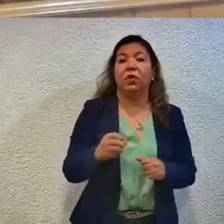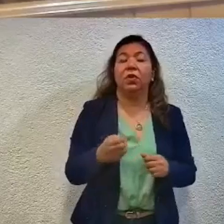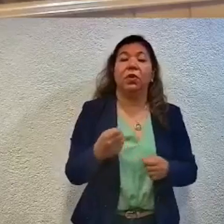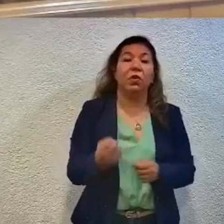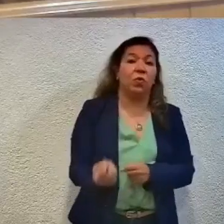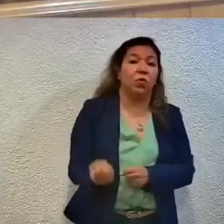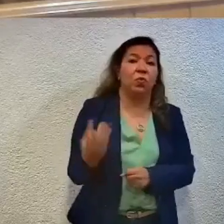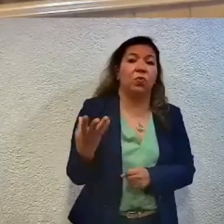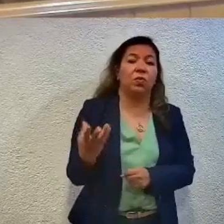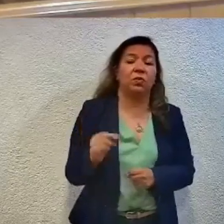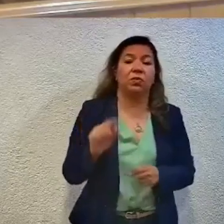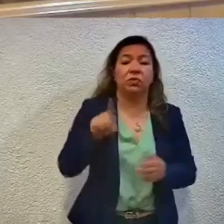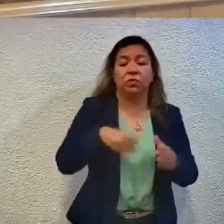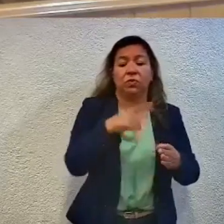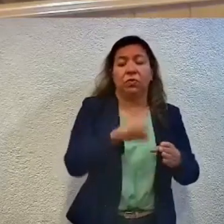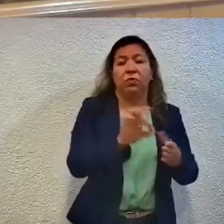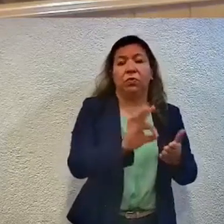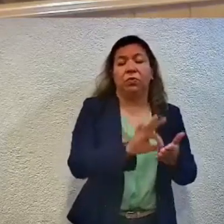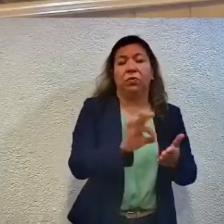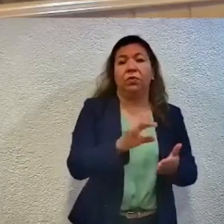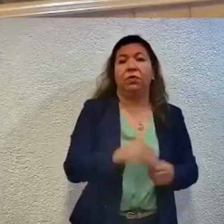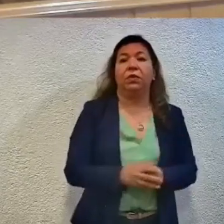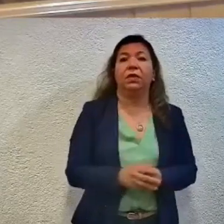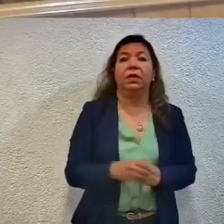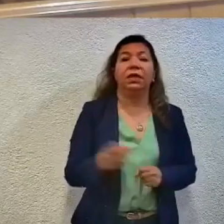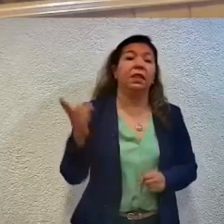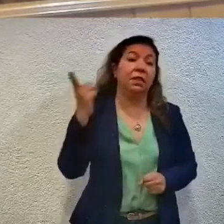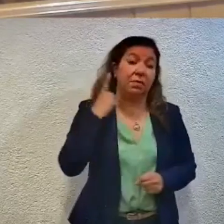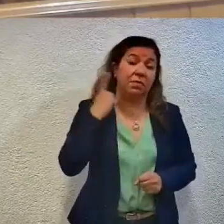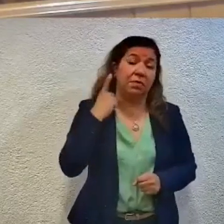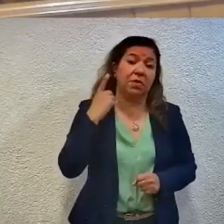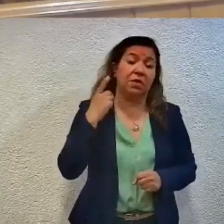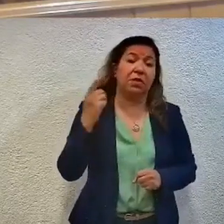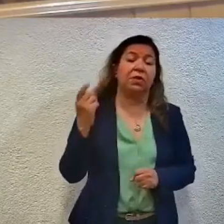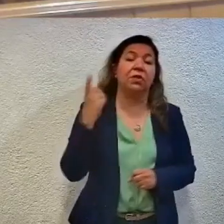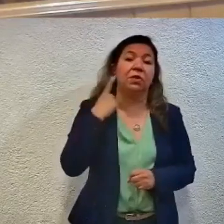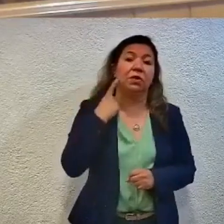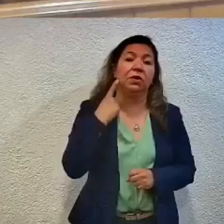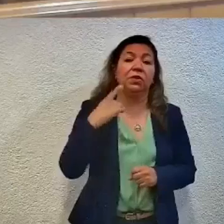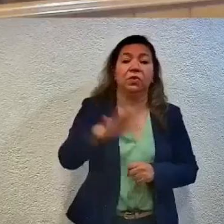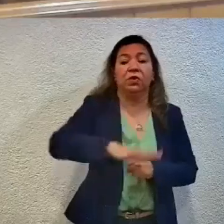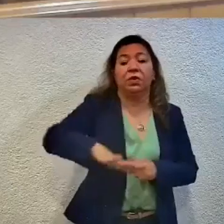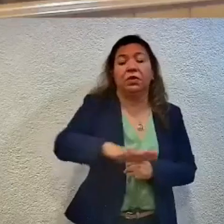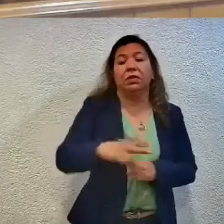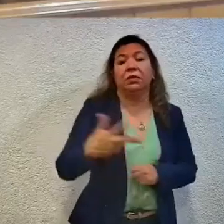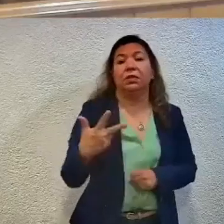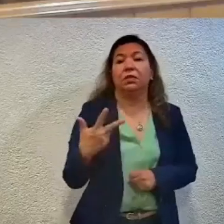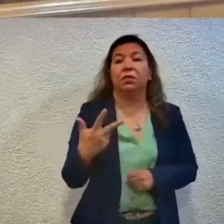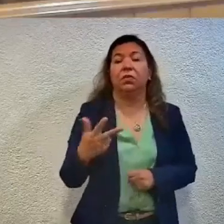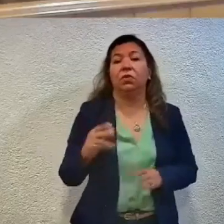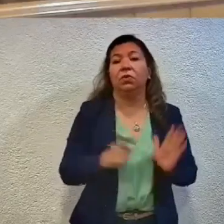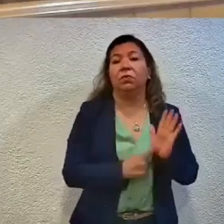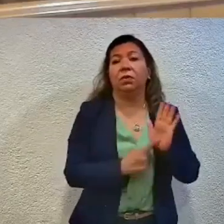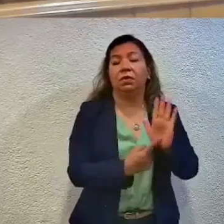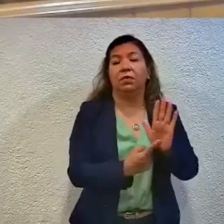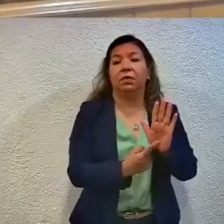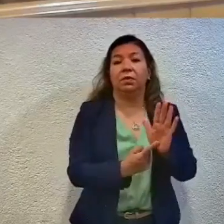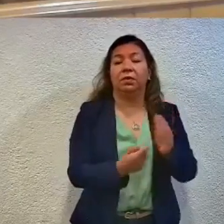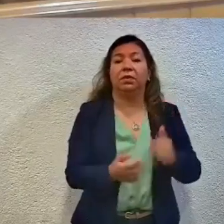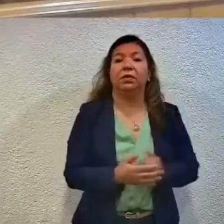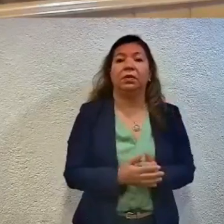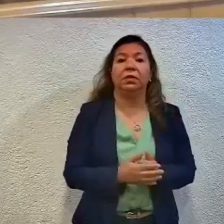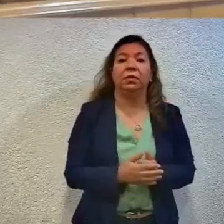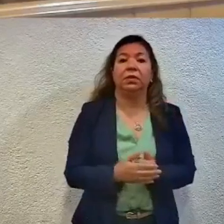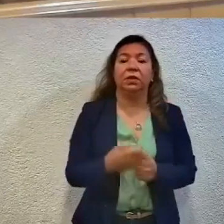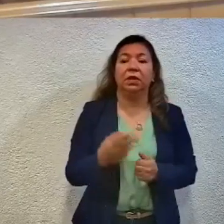votación correspondiente a la elección de la Diputación de Mayoría Relativa del Distrito 8, presentada por el actor mediante escrito